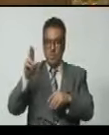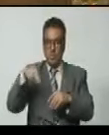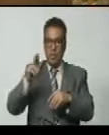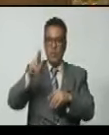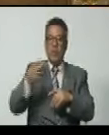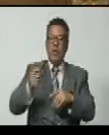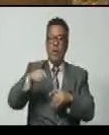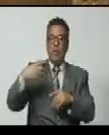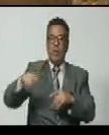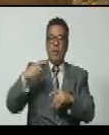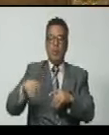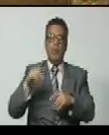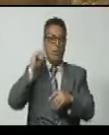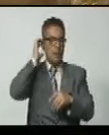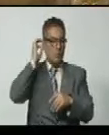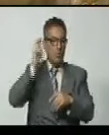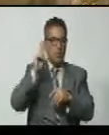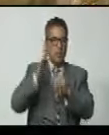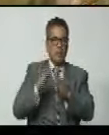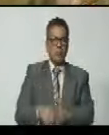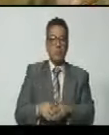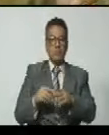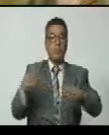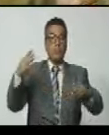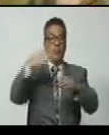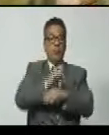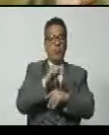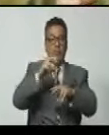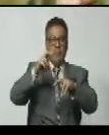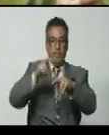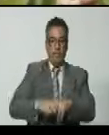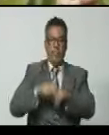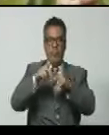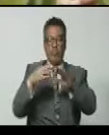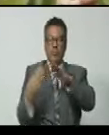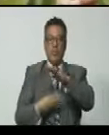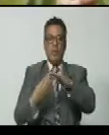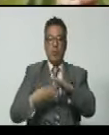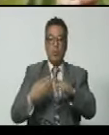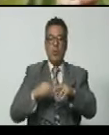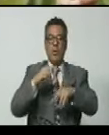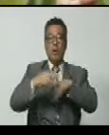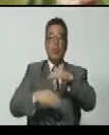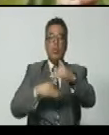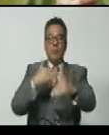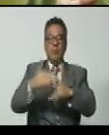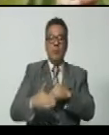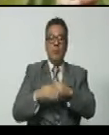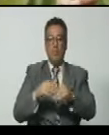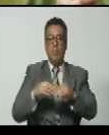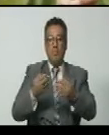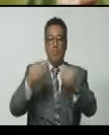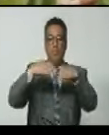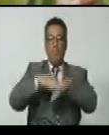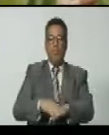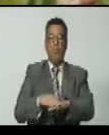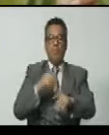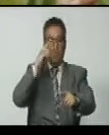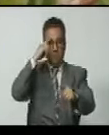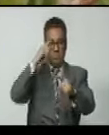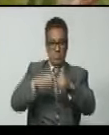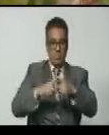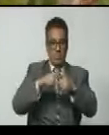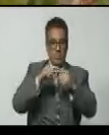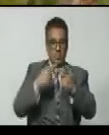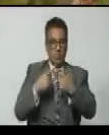nuevas conquistas por más derechos de las mujeres venezolanas, logrando sentar las bases para la transversalización e integrar el enfoque de